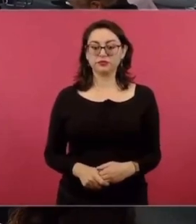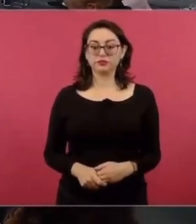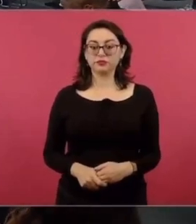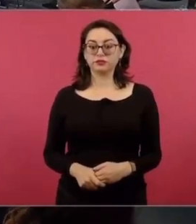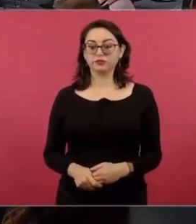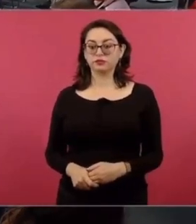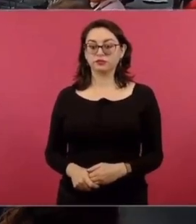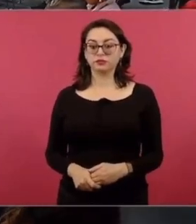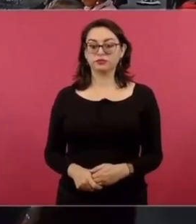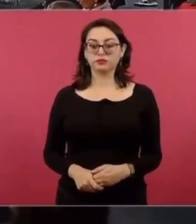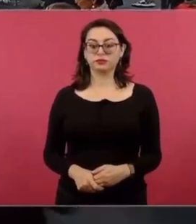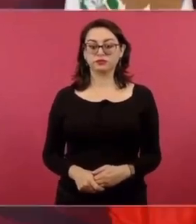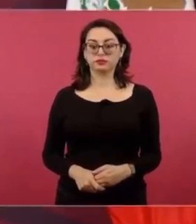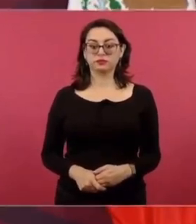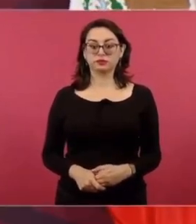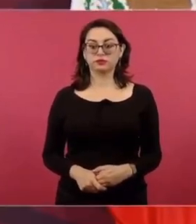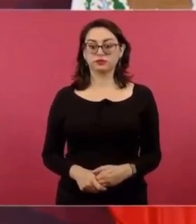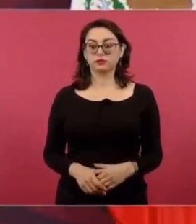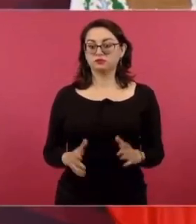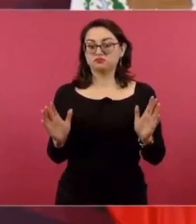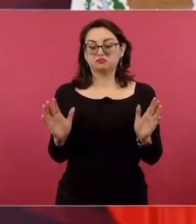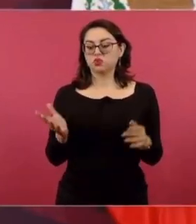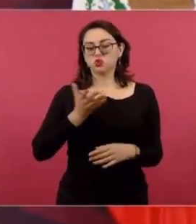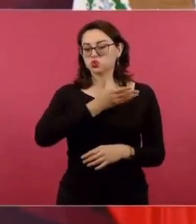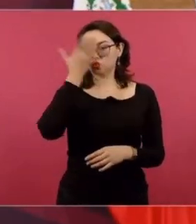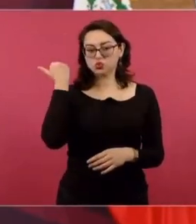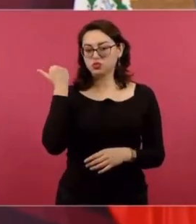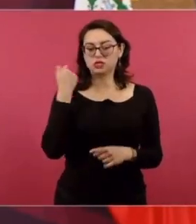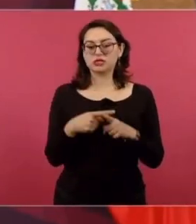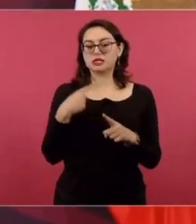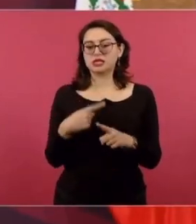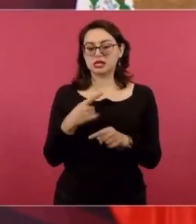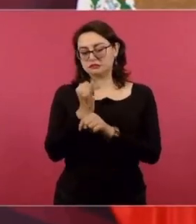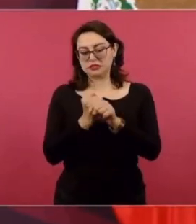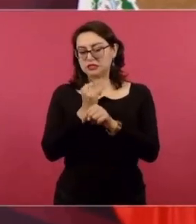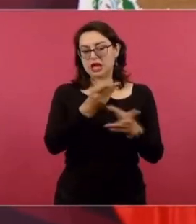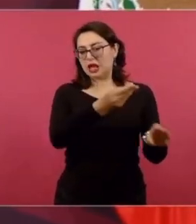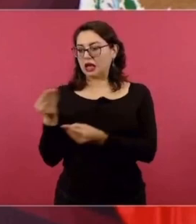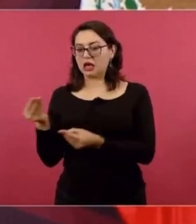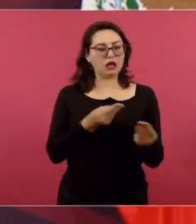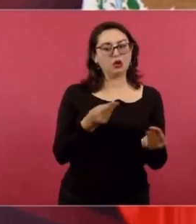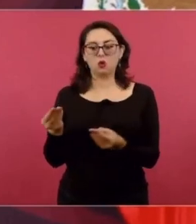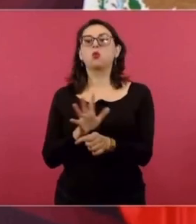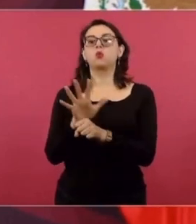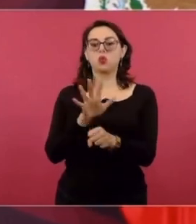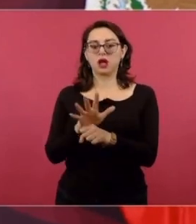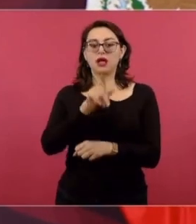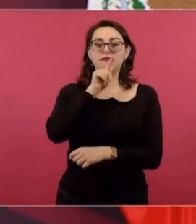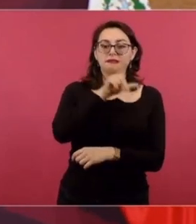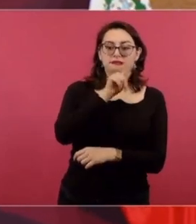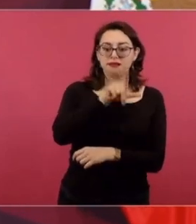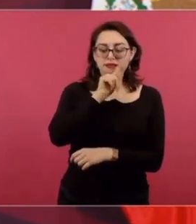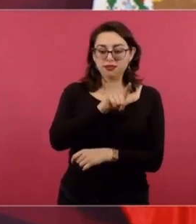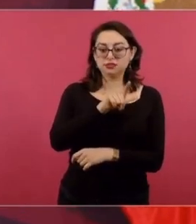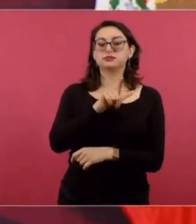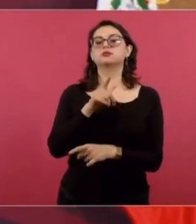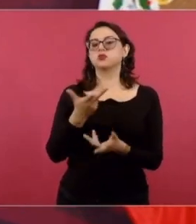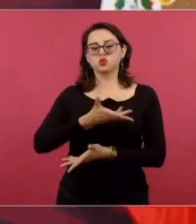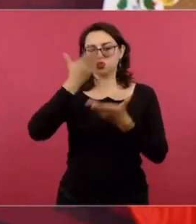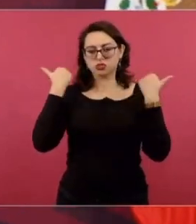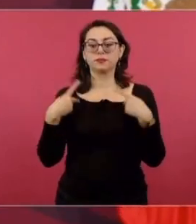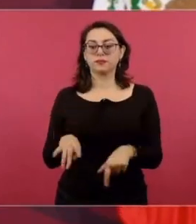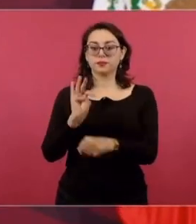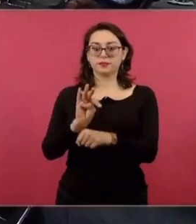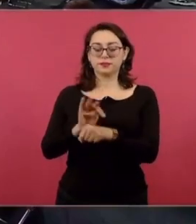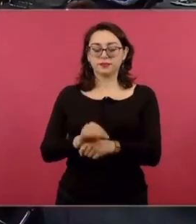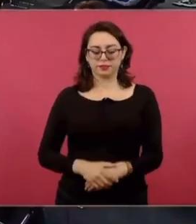no sé este si van a traer el caso si este el gobierno de Jalisco lo solicita no